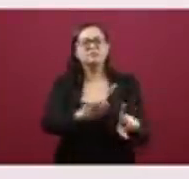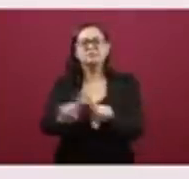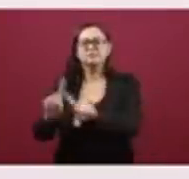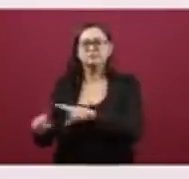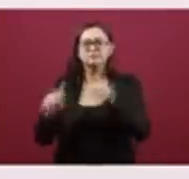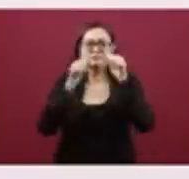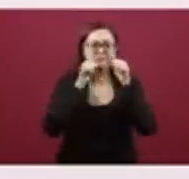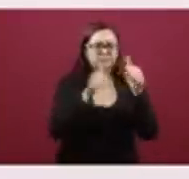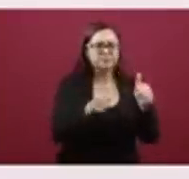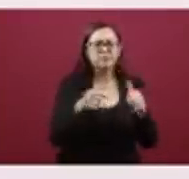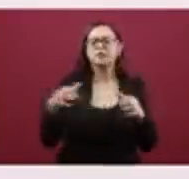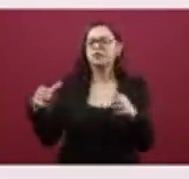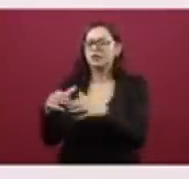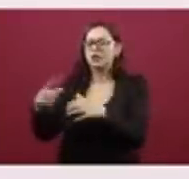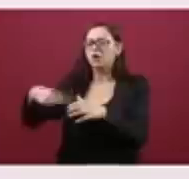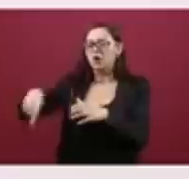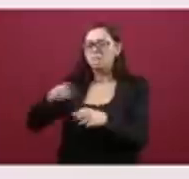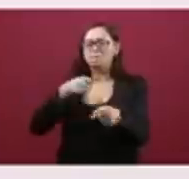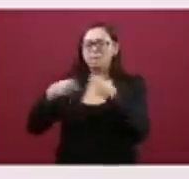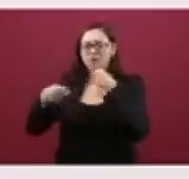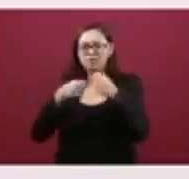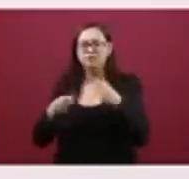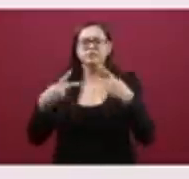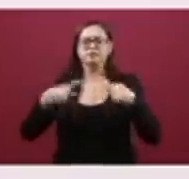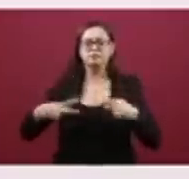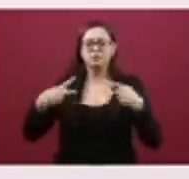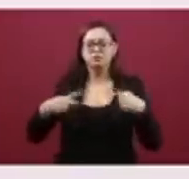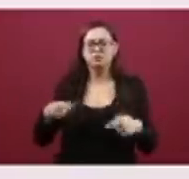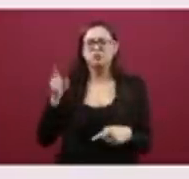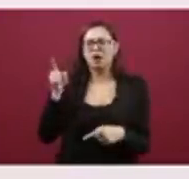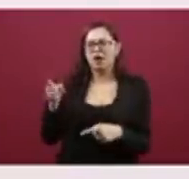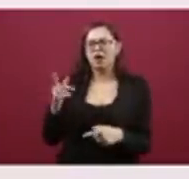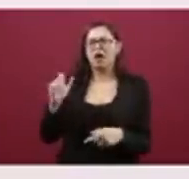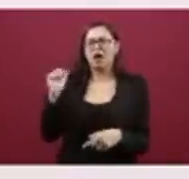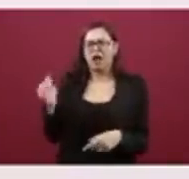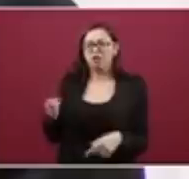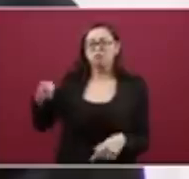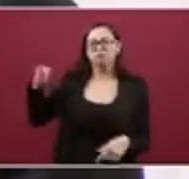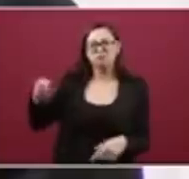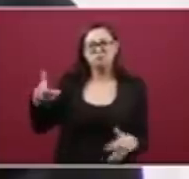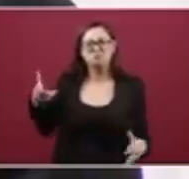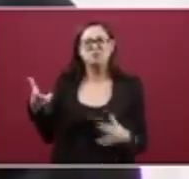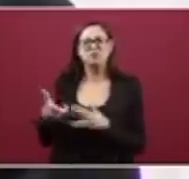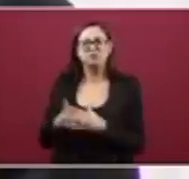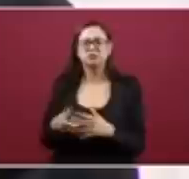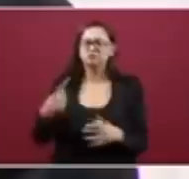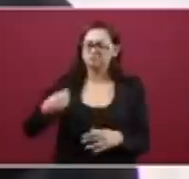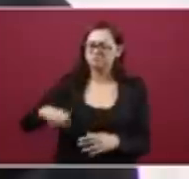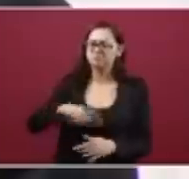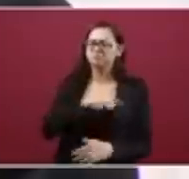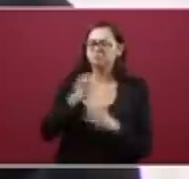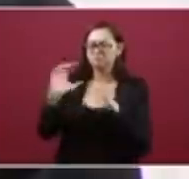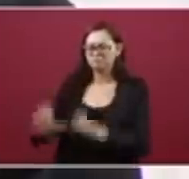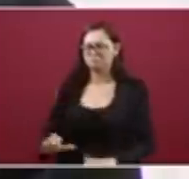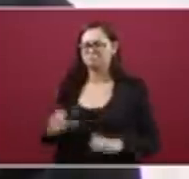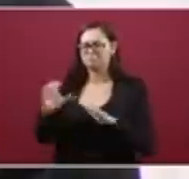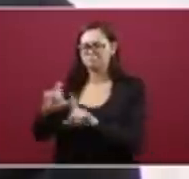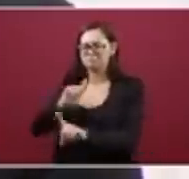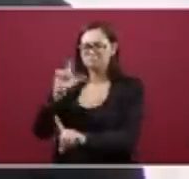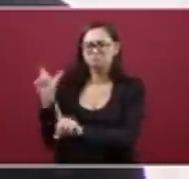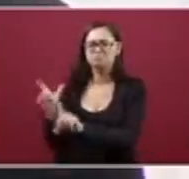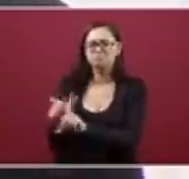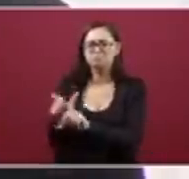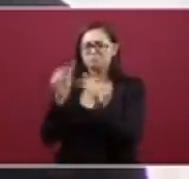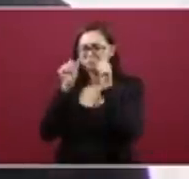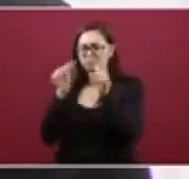periodistas y ciudadanos amenazados de muerte se atiende con respeto a